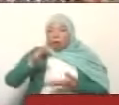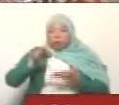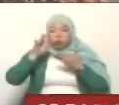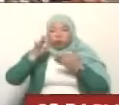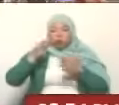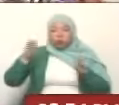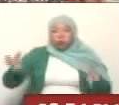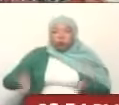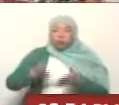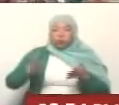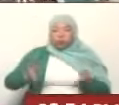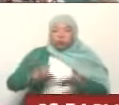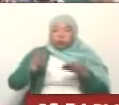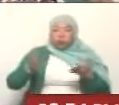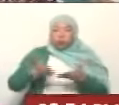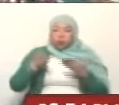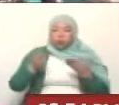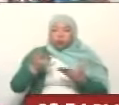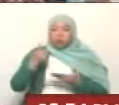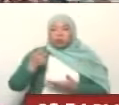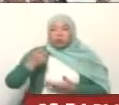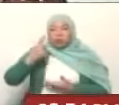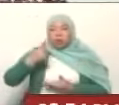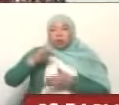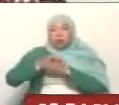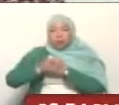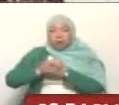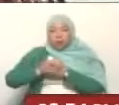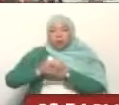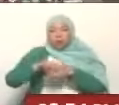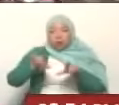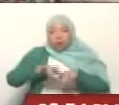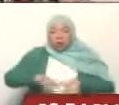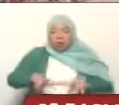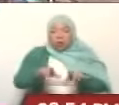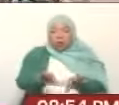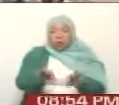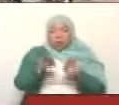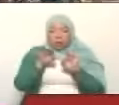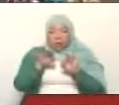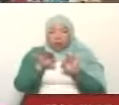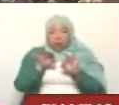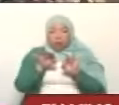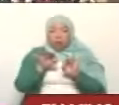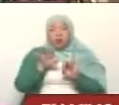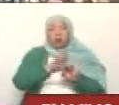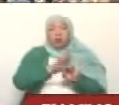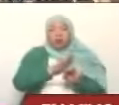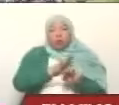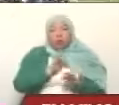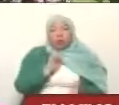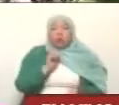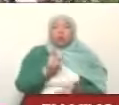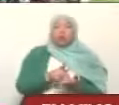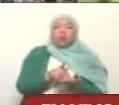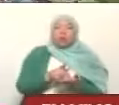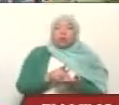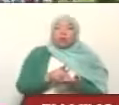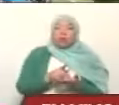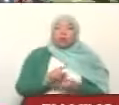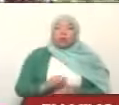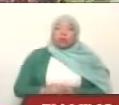primicias, presidente. Ya que se encuentran aquí los compañeros de las zonas económicas especiales, sería propicia la oportunidad